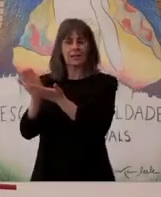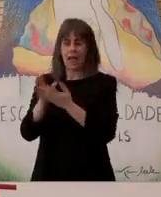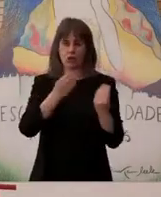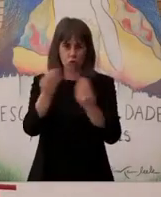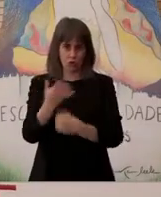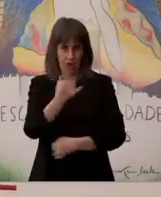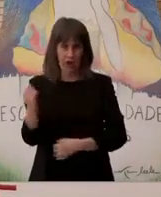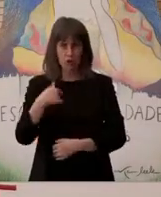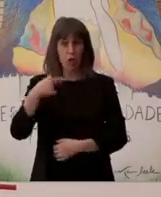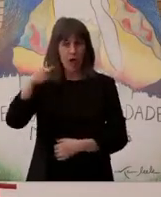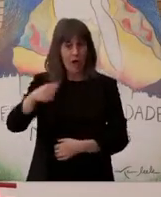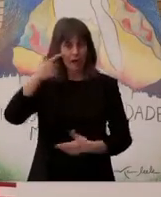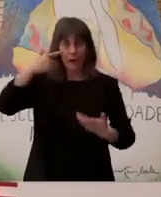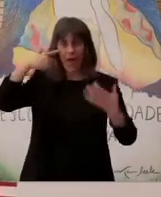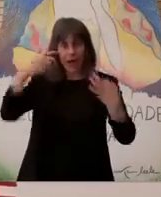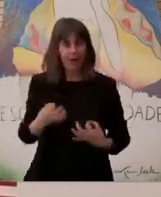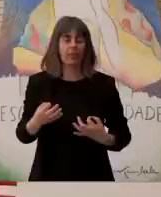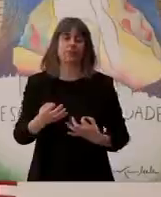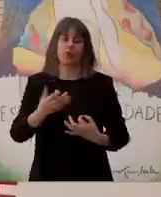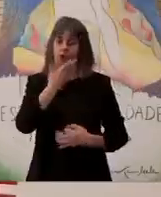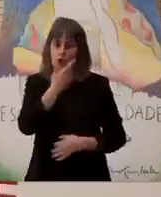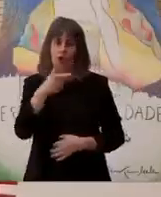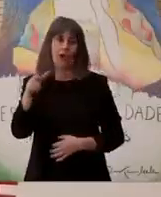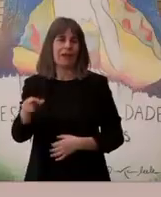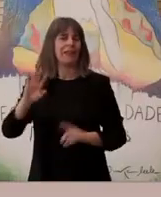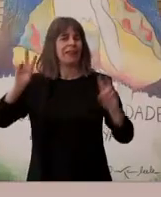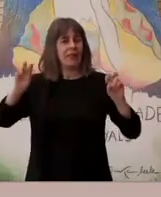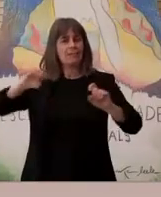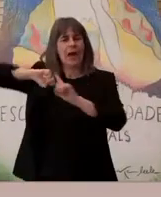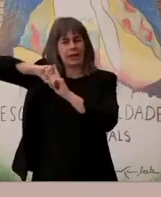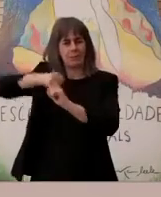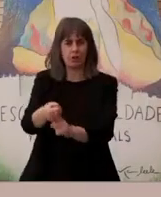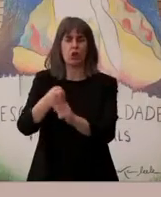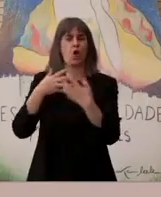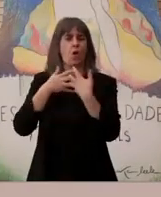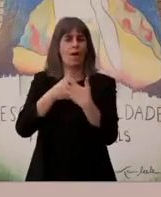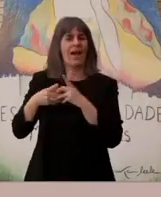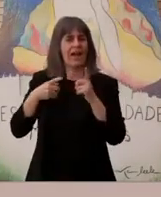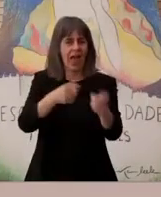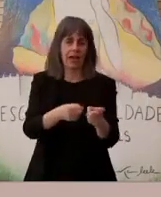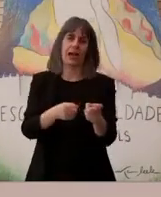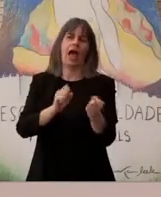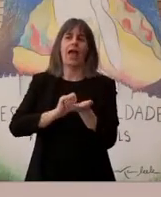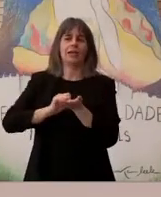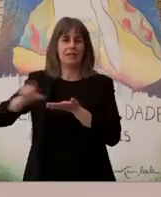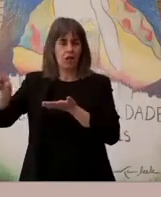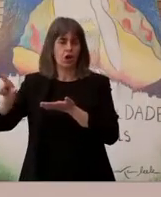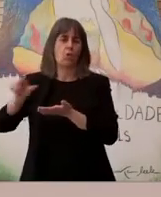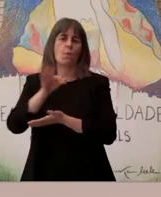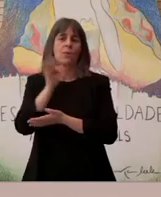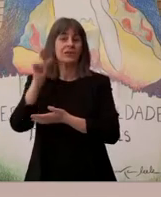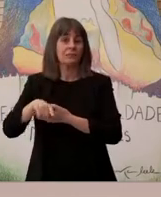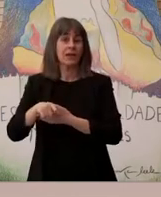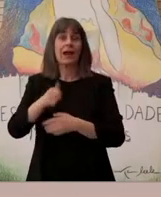de él que fue ya reflexión a guerra o exilio era resistencia a resistencia que tanto tiempo